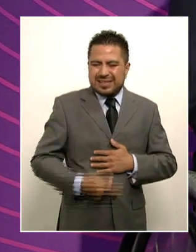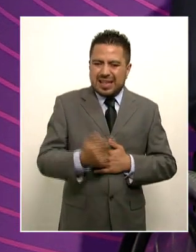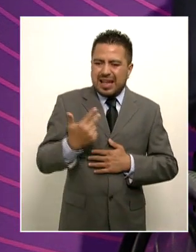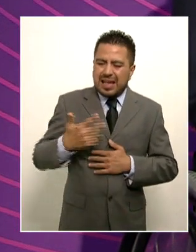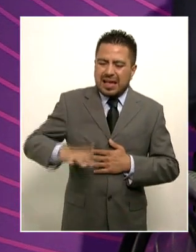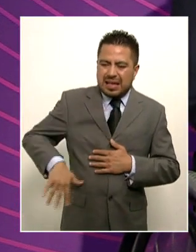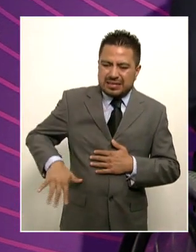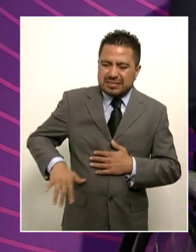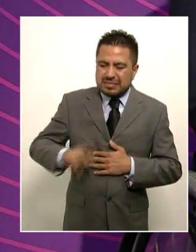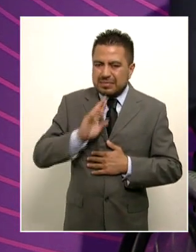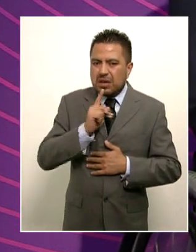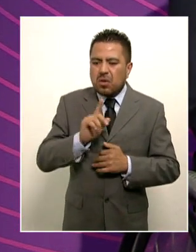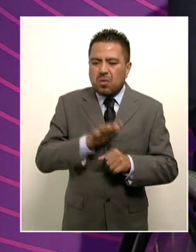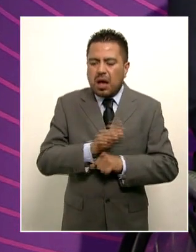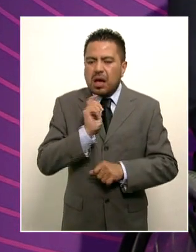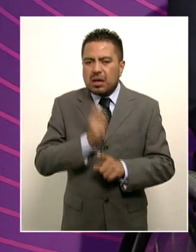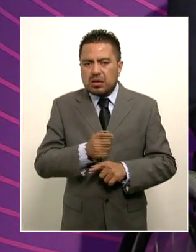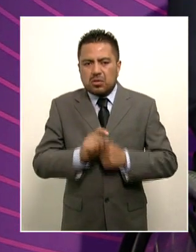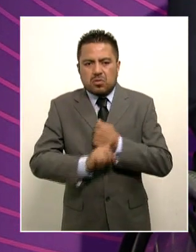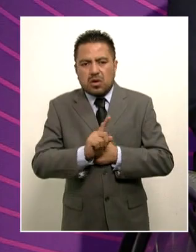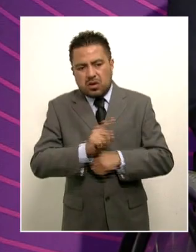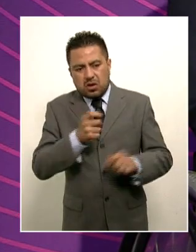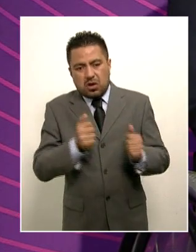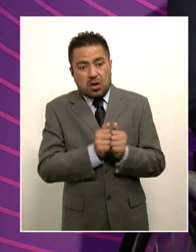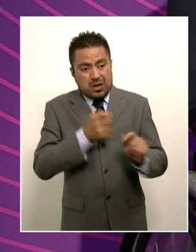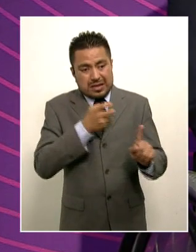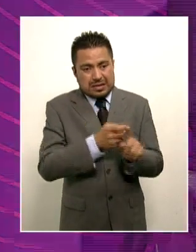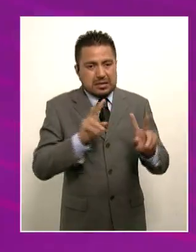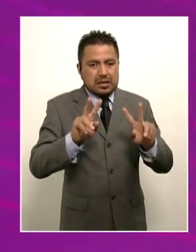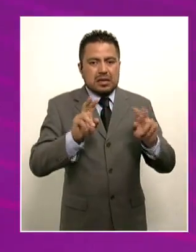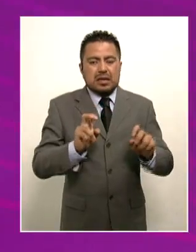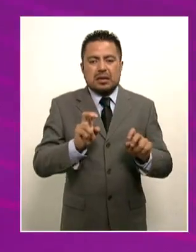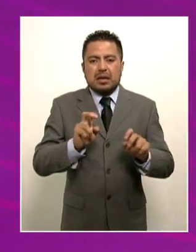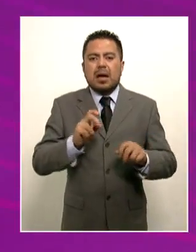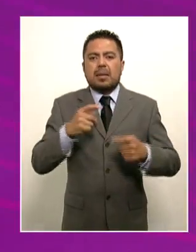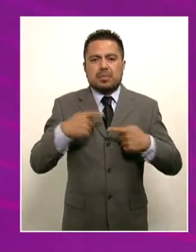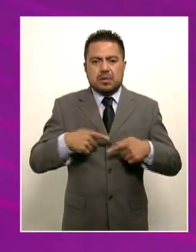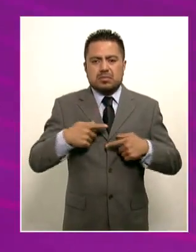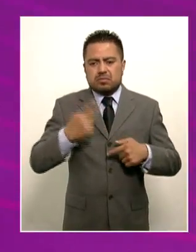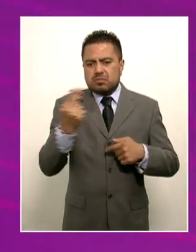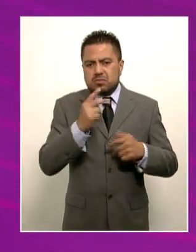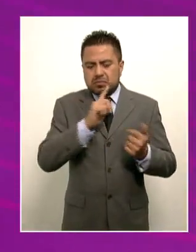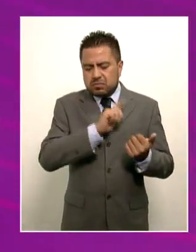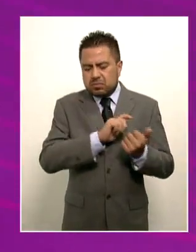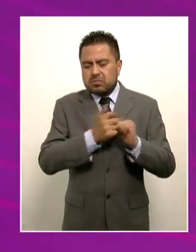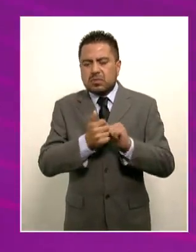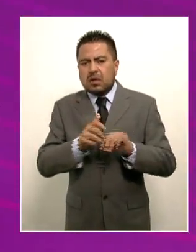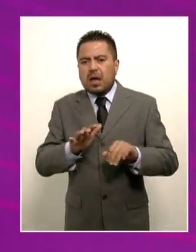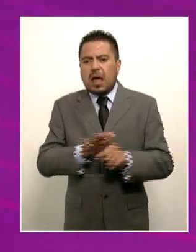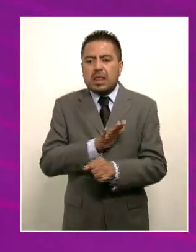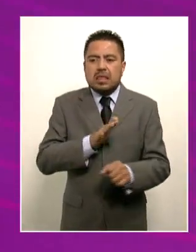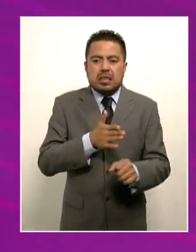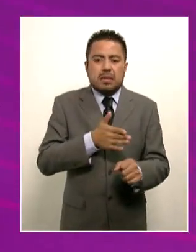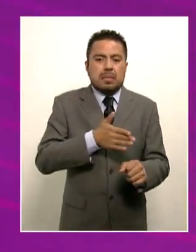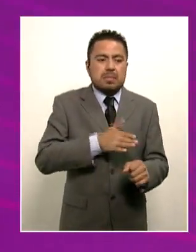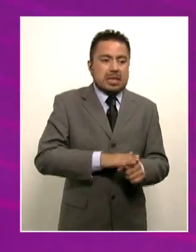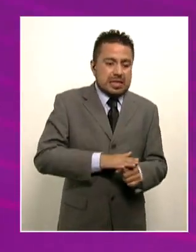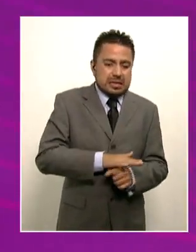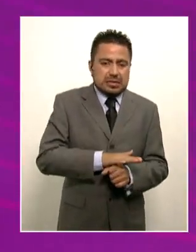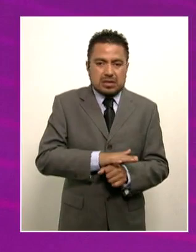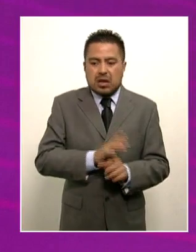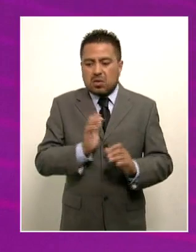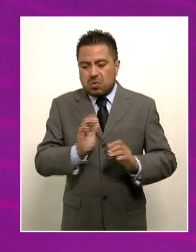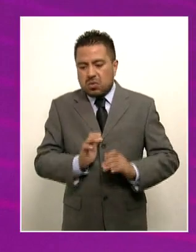¿cuál es el problema con esto? Es que la persona se convierte en un objeto a ser administrado, ¿no? A